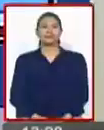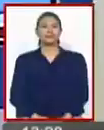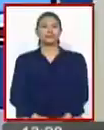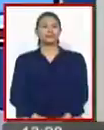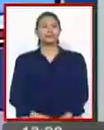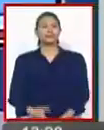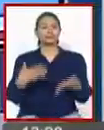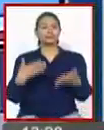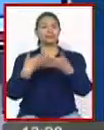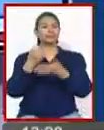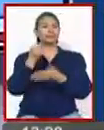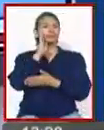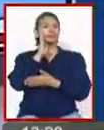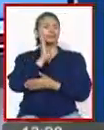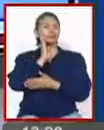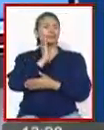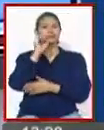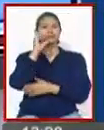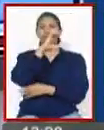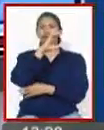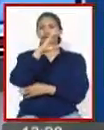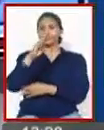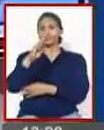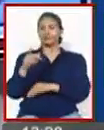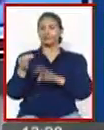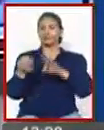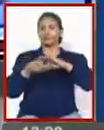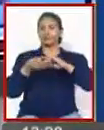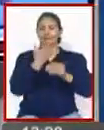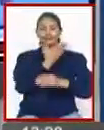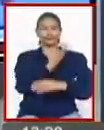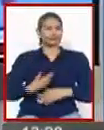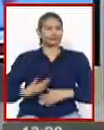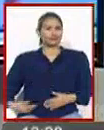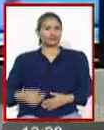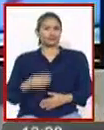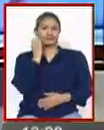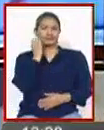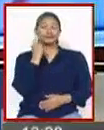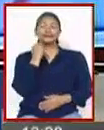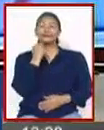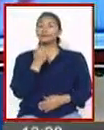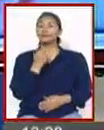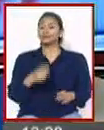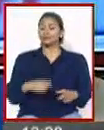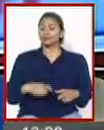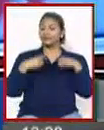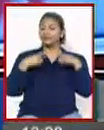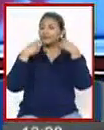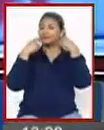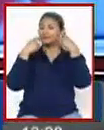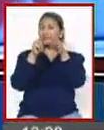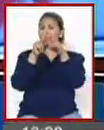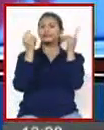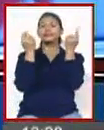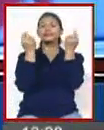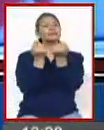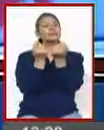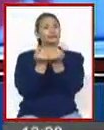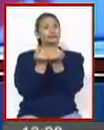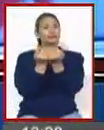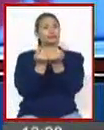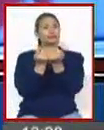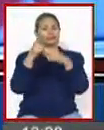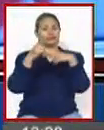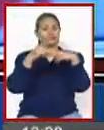Se acerca el aniversario de Cochabamba y en estas fechas el presidente Evo Morales quiso hacer un regalo a este departamento con